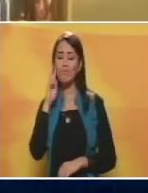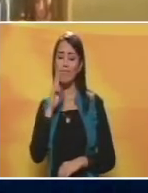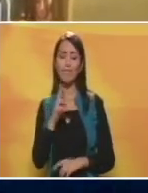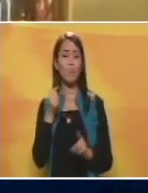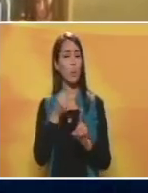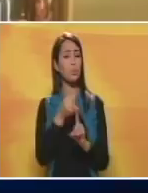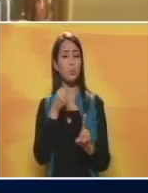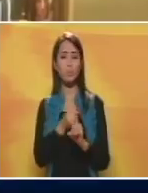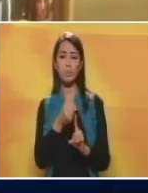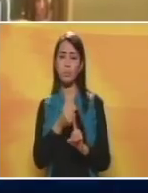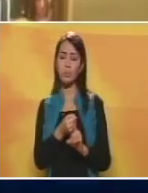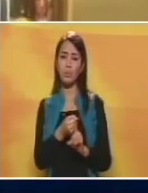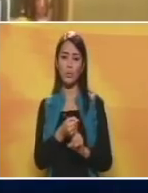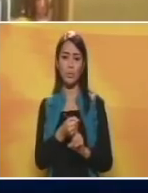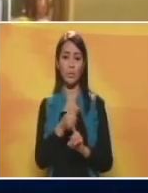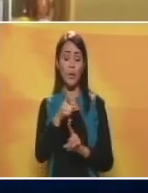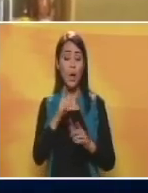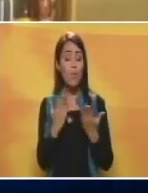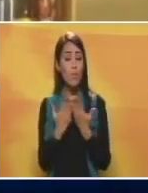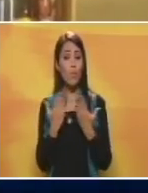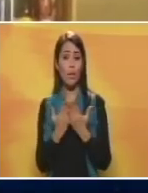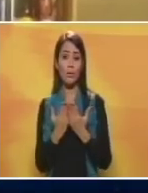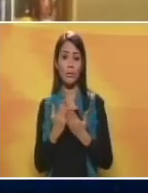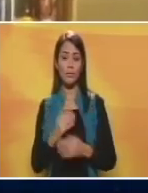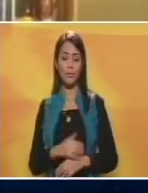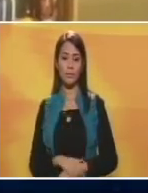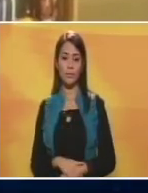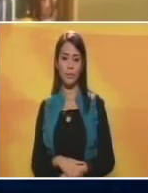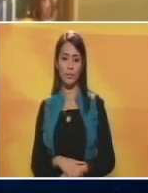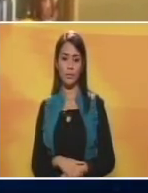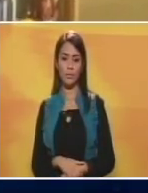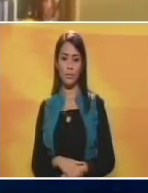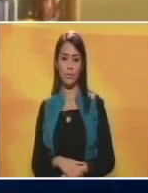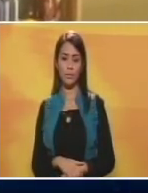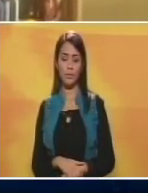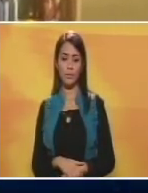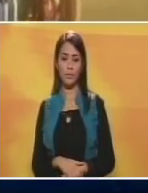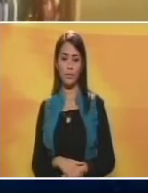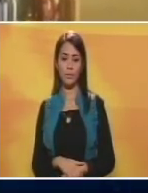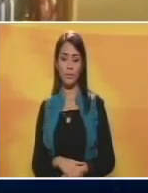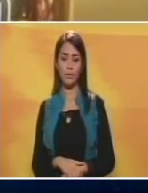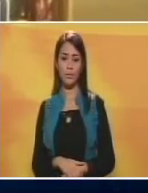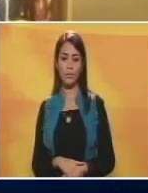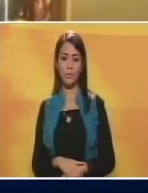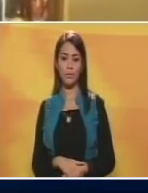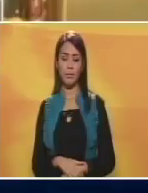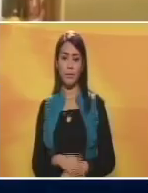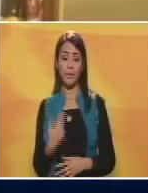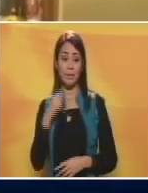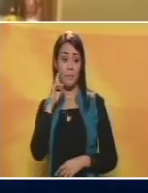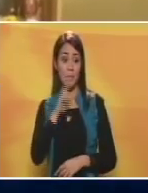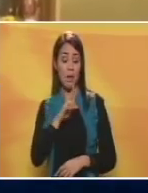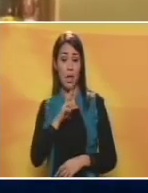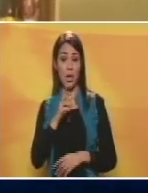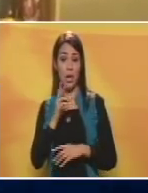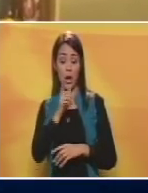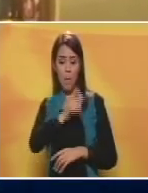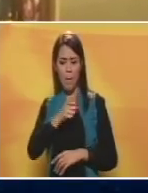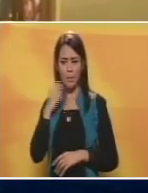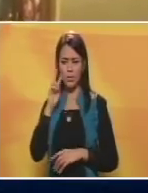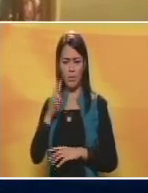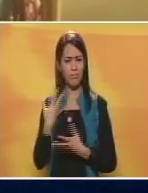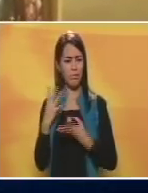semejante golpiza en un salón y menos ver cómo todas las personas que estaban